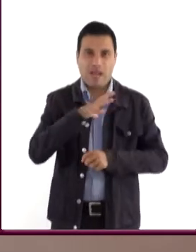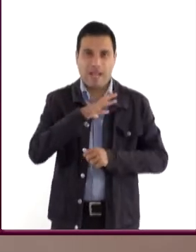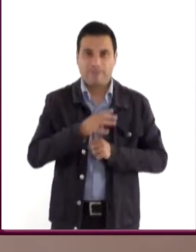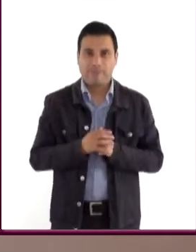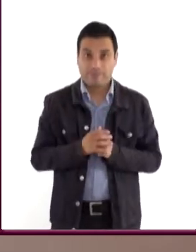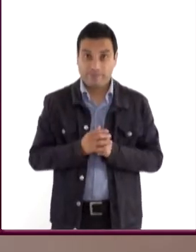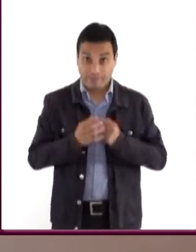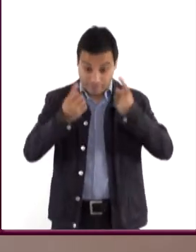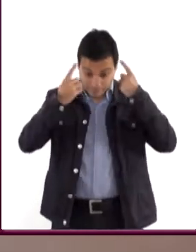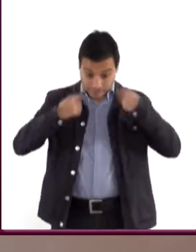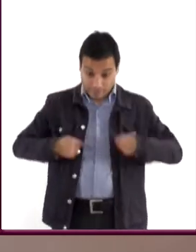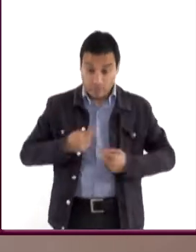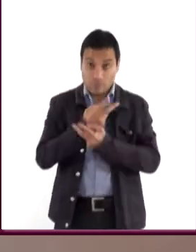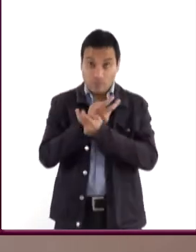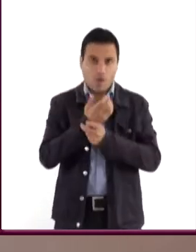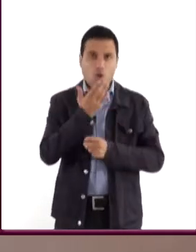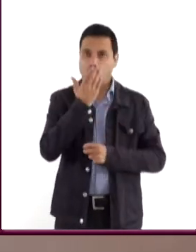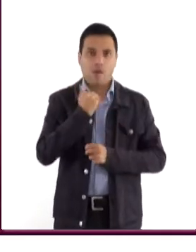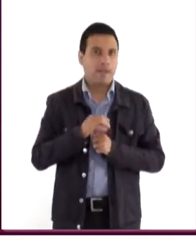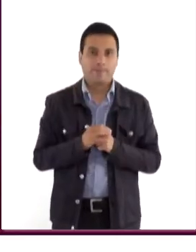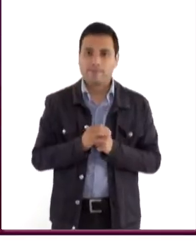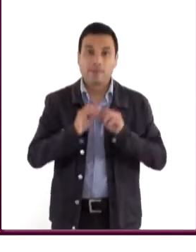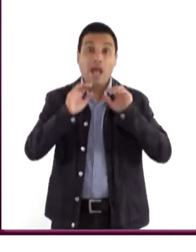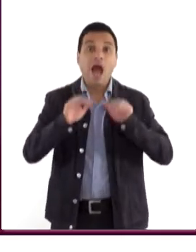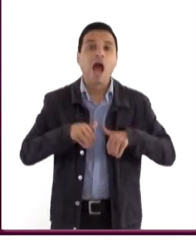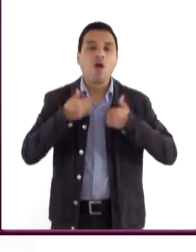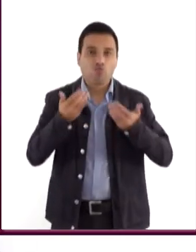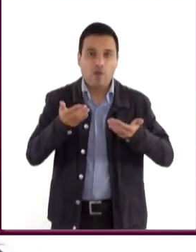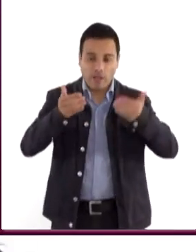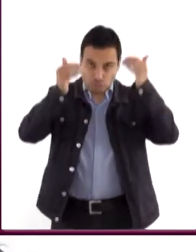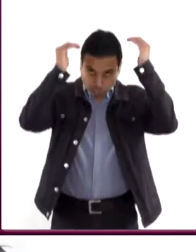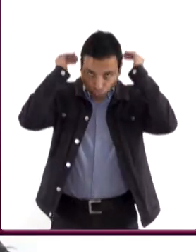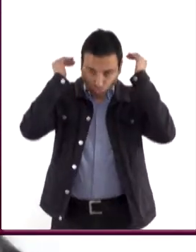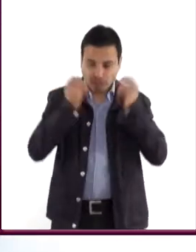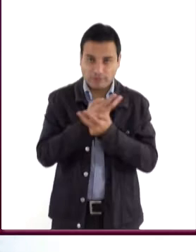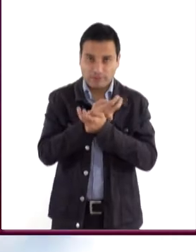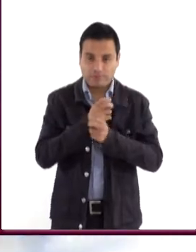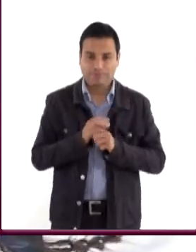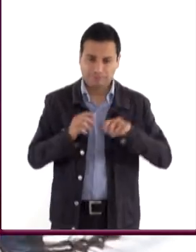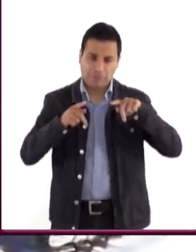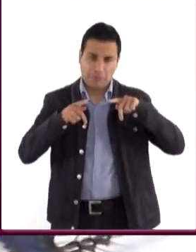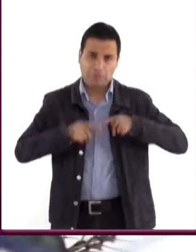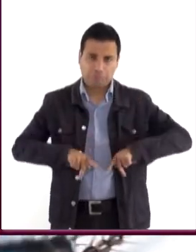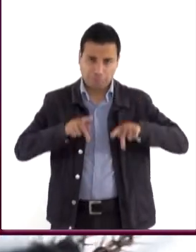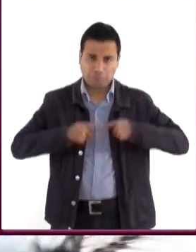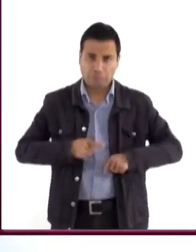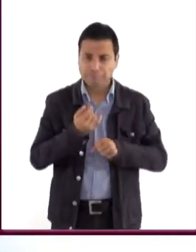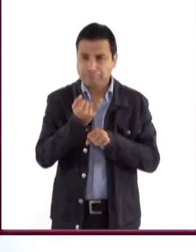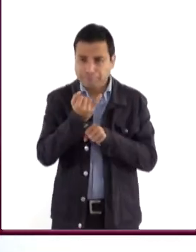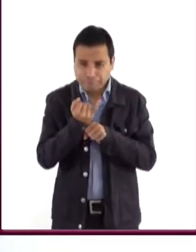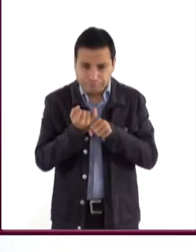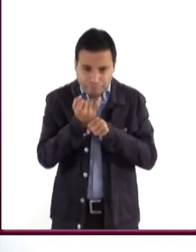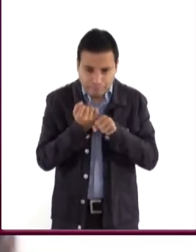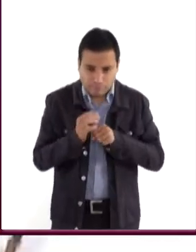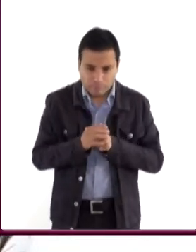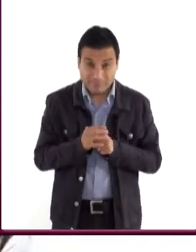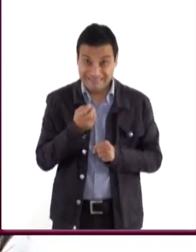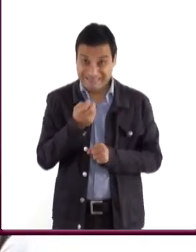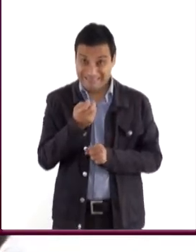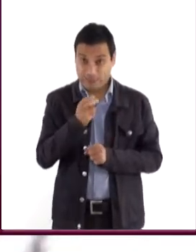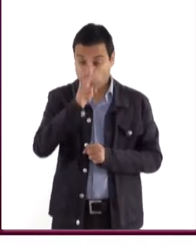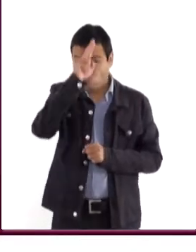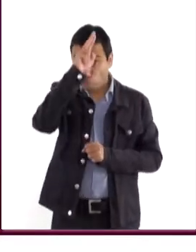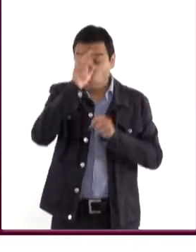como nosotros, que está formado por huesos y es interno. Y lo que vieron es que particularmente con estos bichos tienen